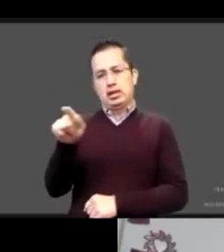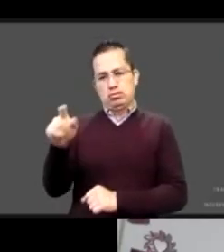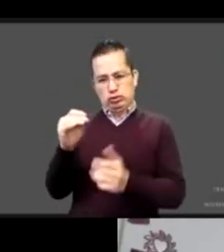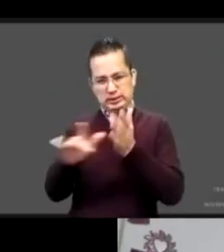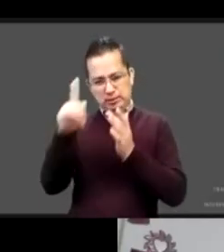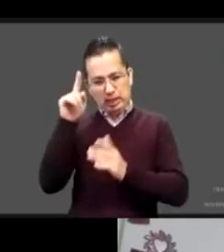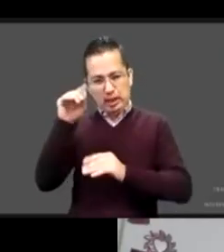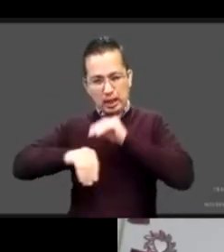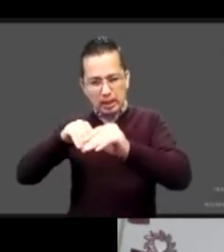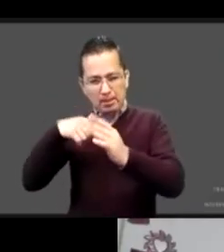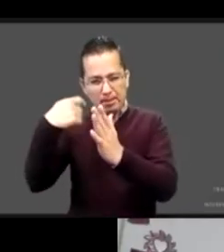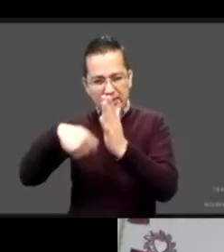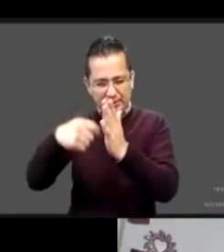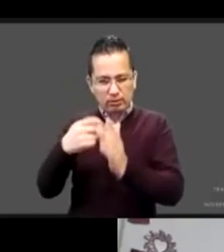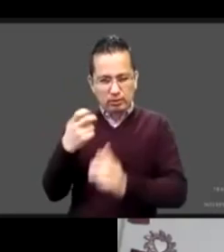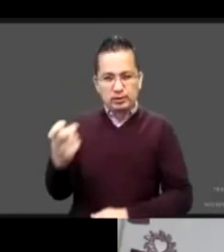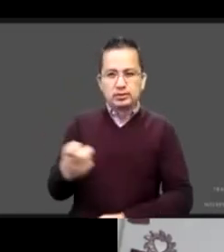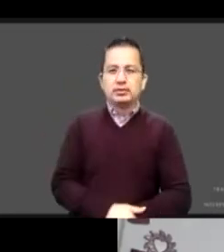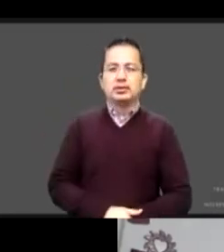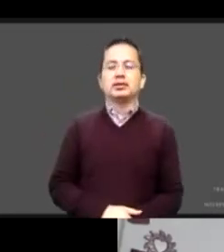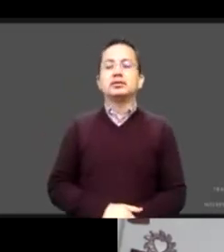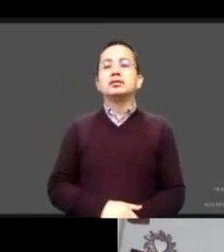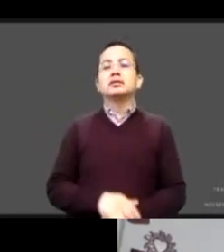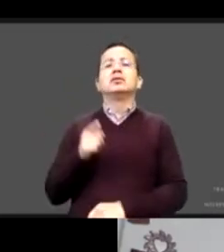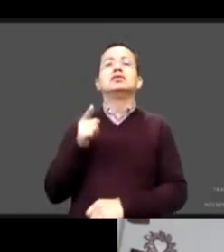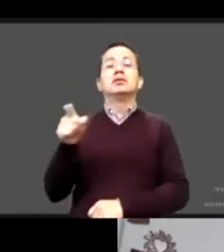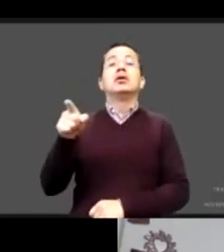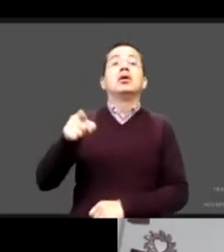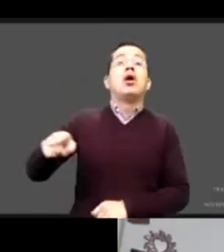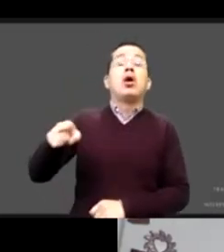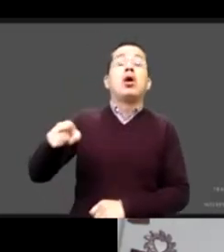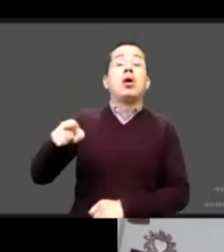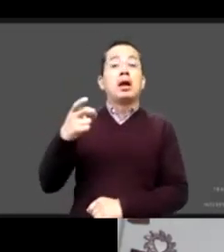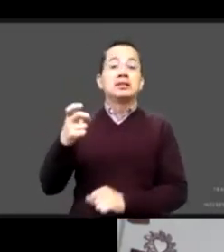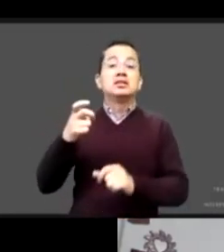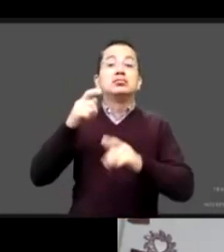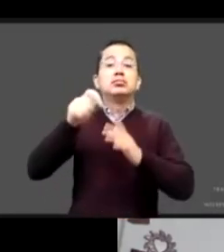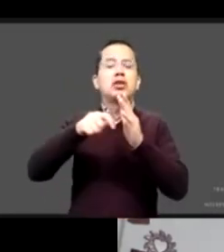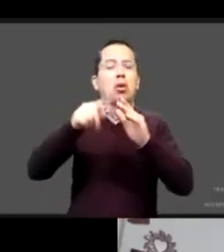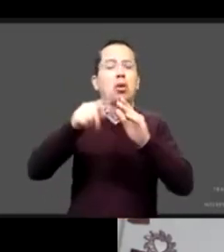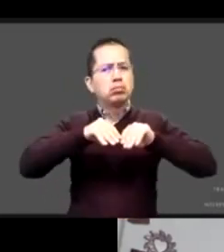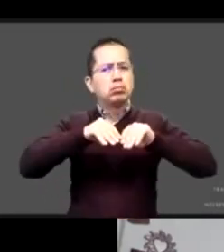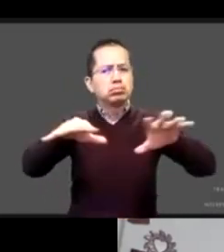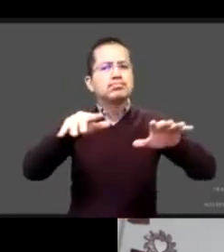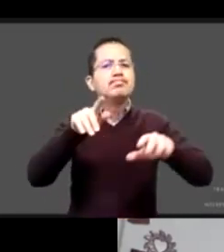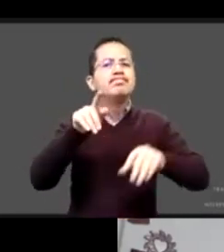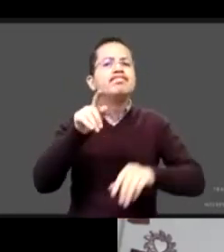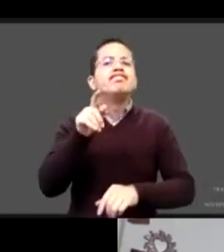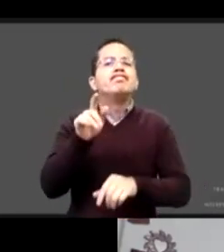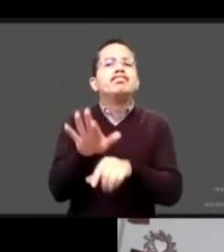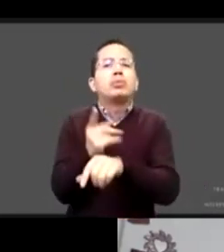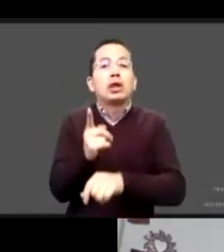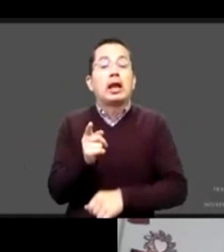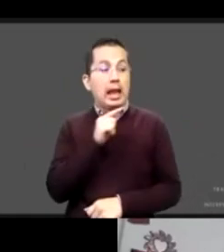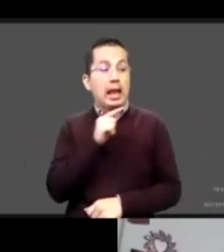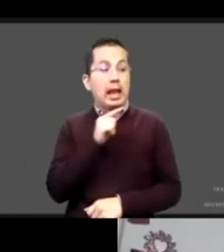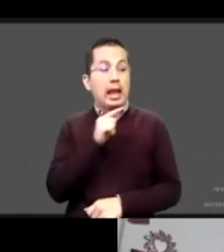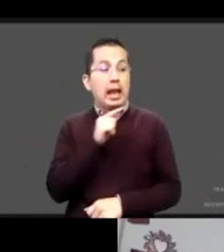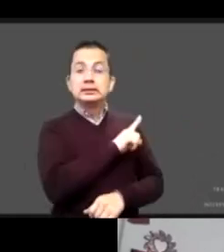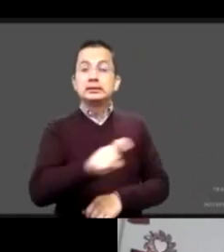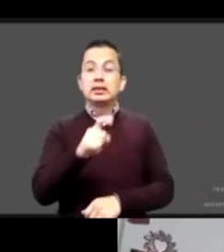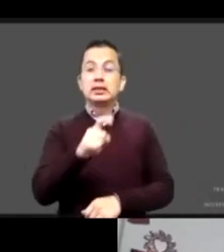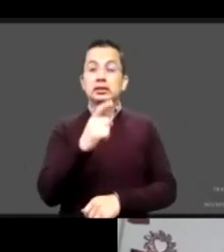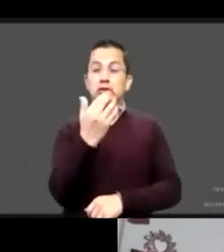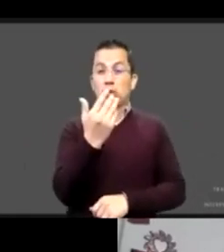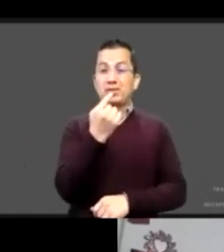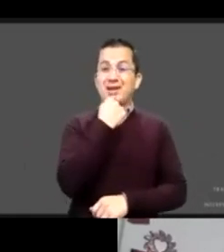material de difusión con los materiales que nos han enviado 850 niñas, niños y